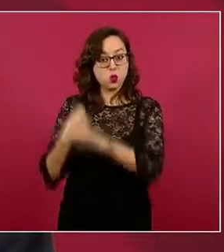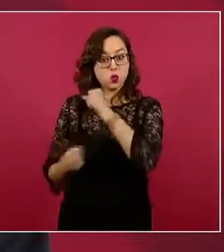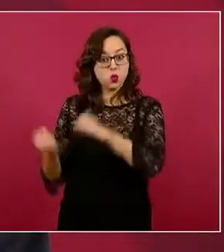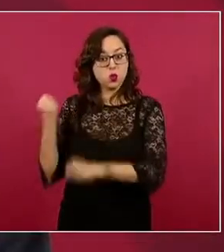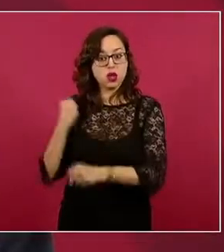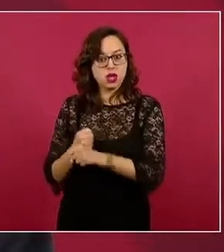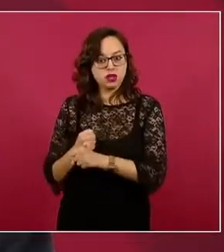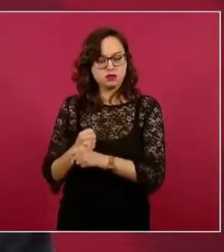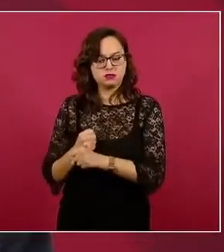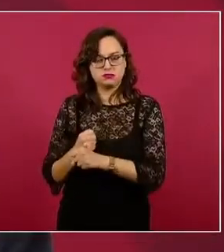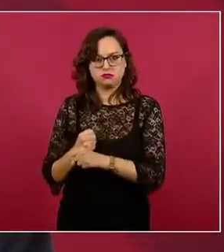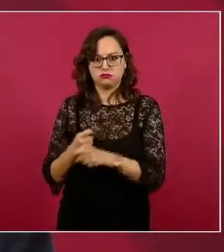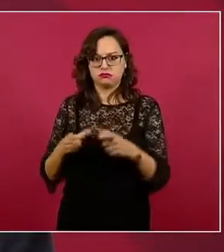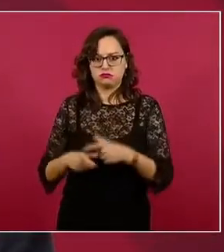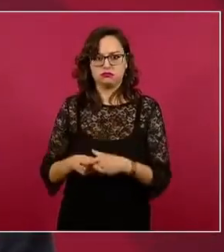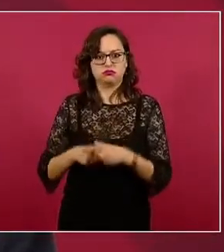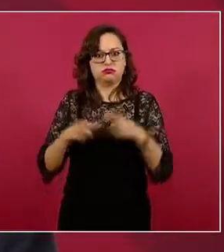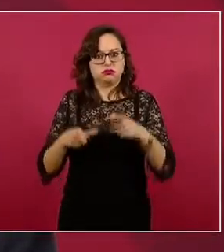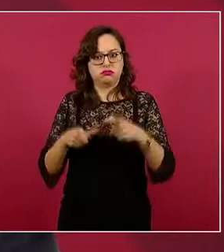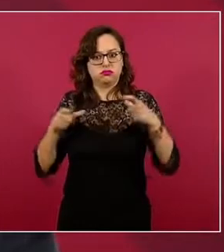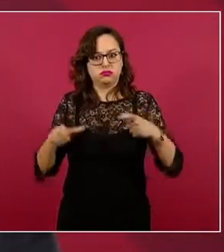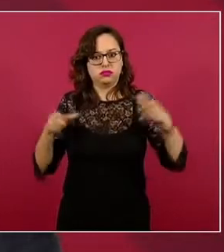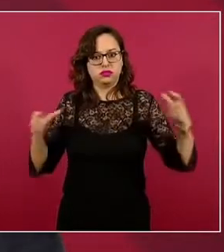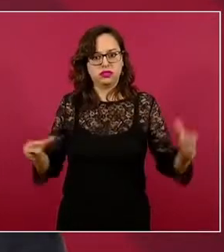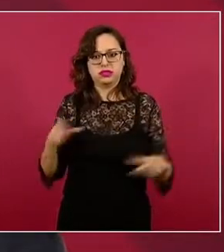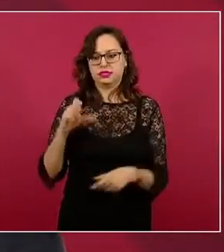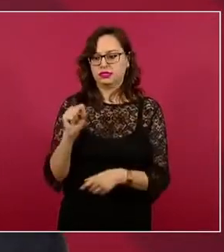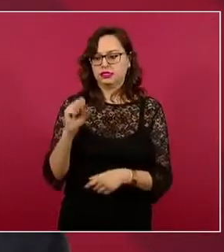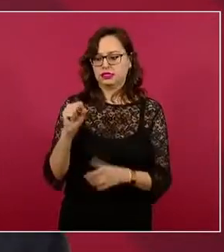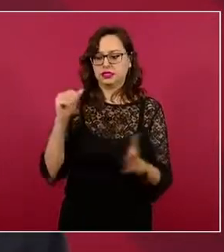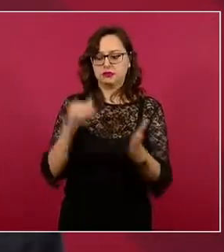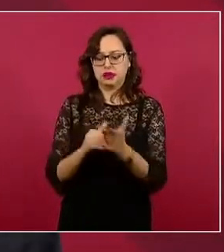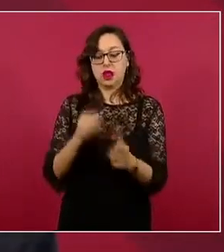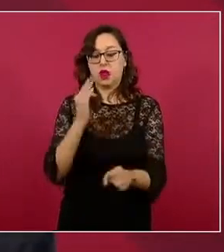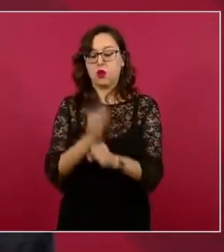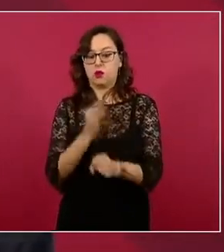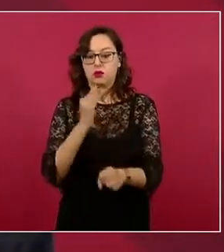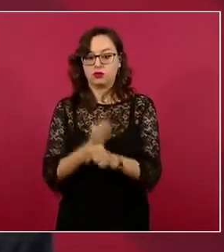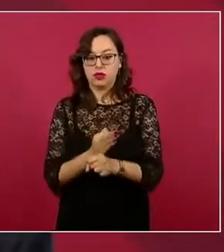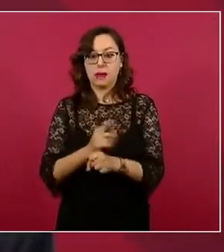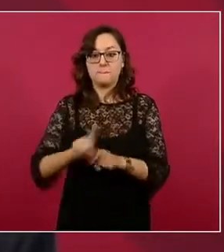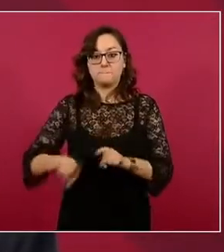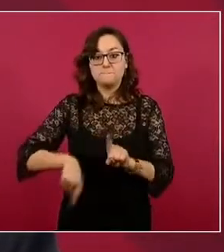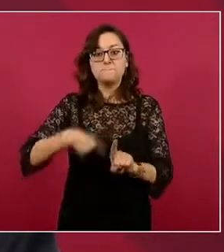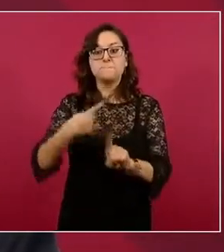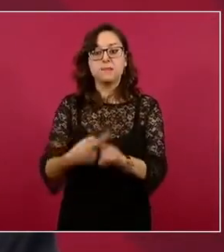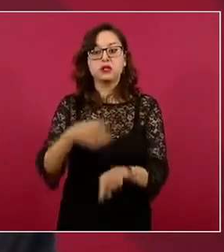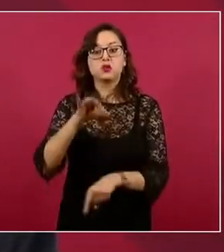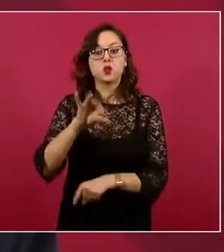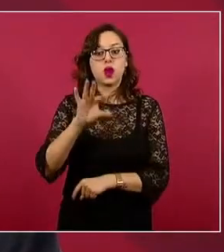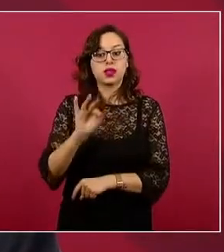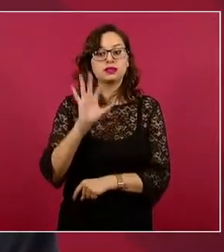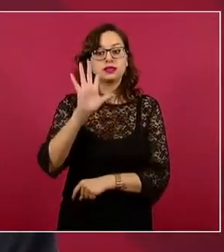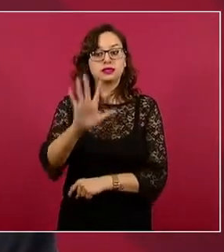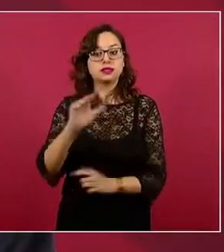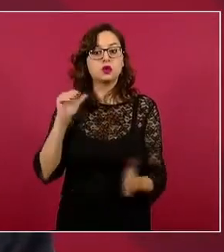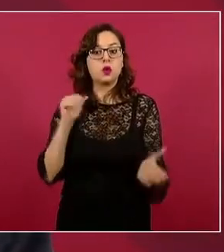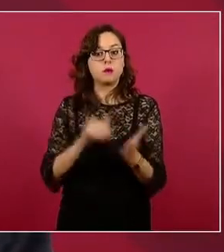o sea, tres veces más. Y ahora van a ser 45 mil más. Vamos a llegar este año